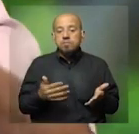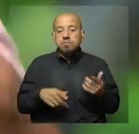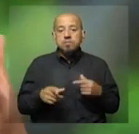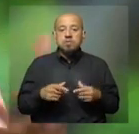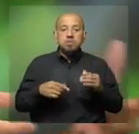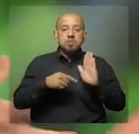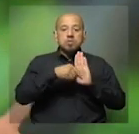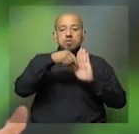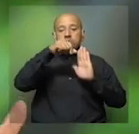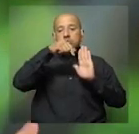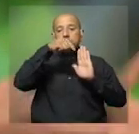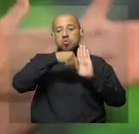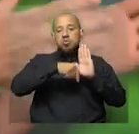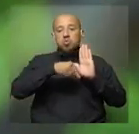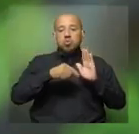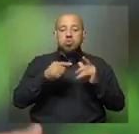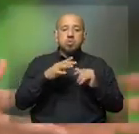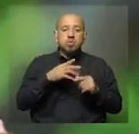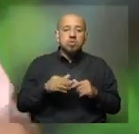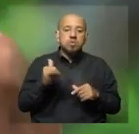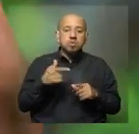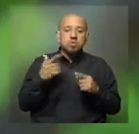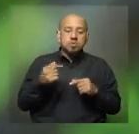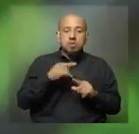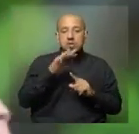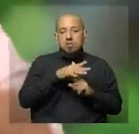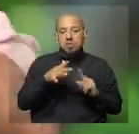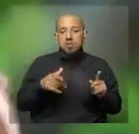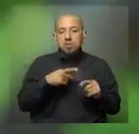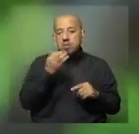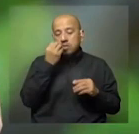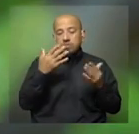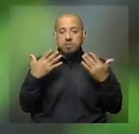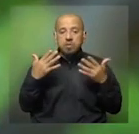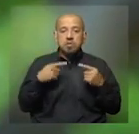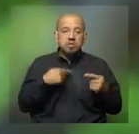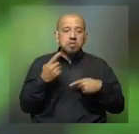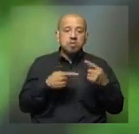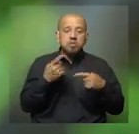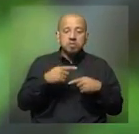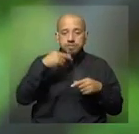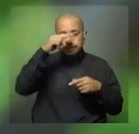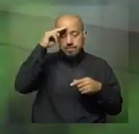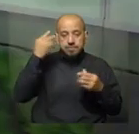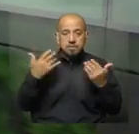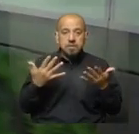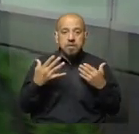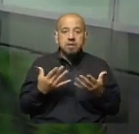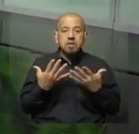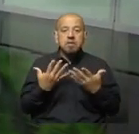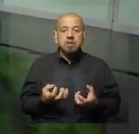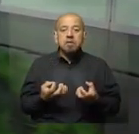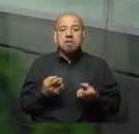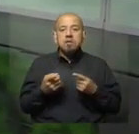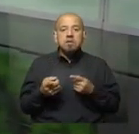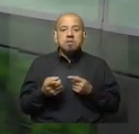país hay un problema que viene, ya se arrastra desde el invierno, en la primavera se mantuvo y se acentúa muy fuertemente en el verano, que además el verano